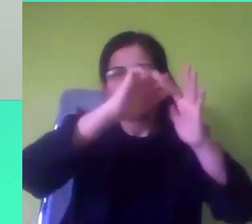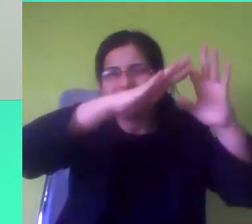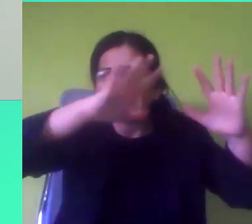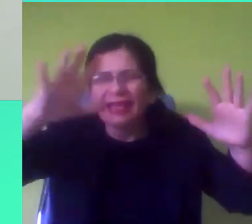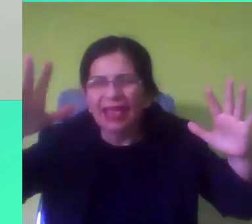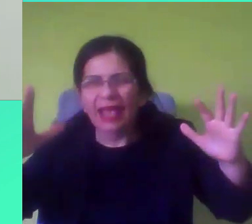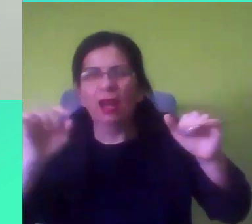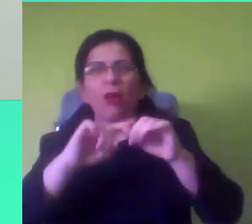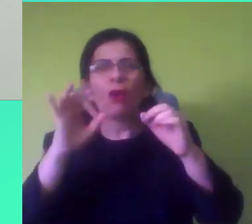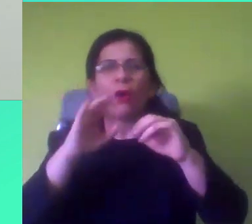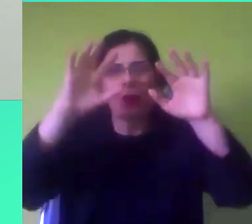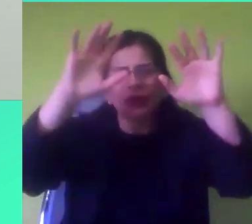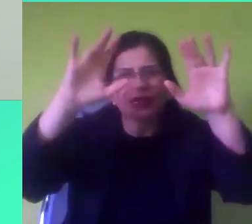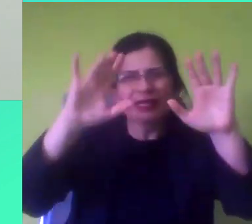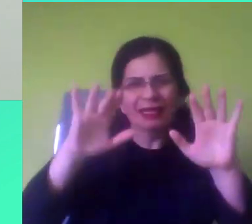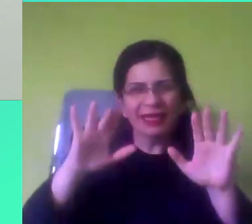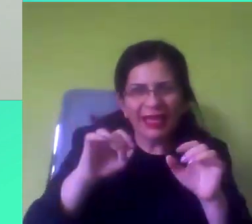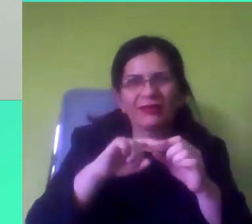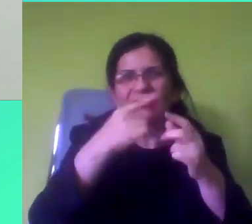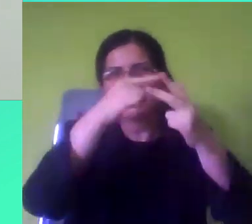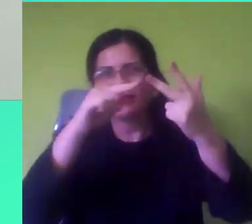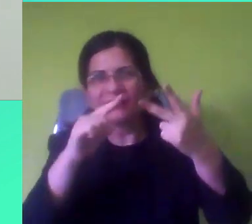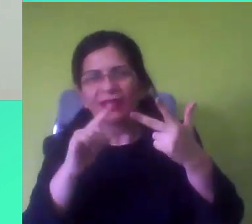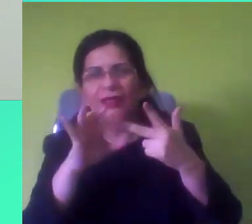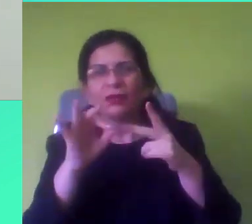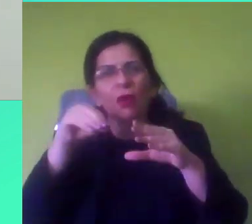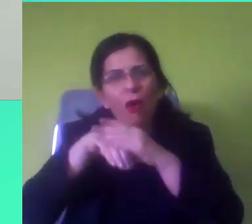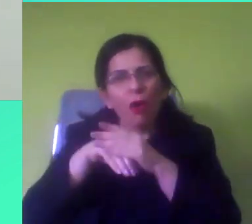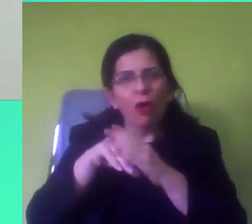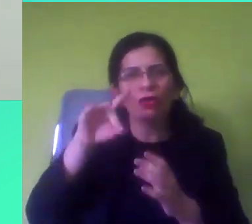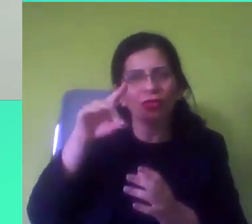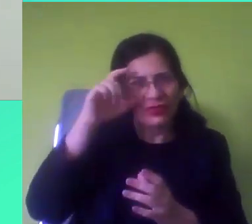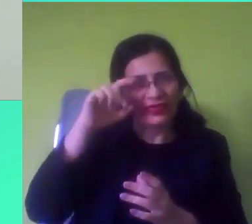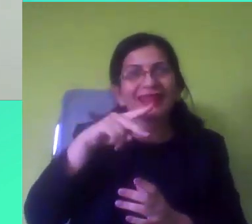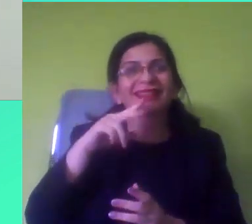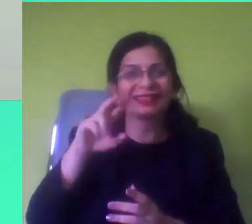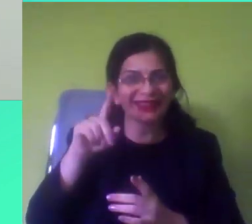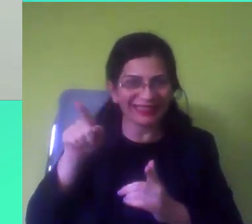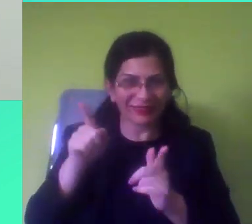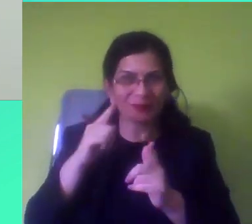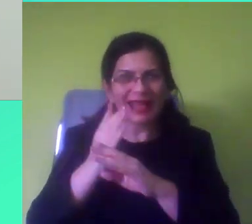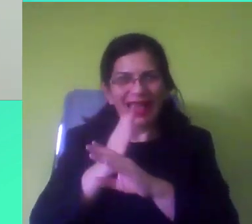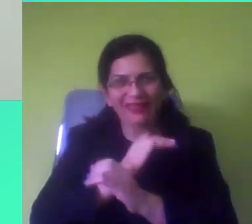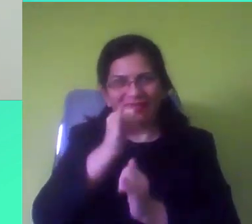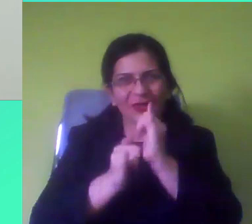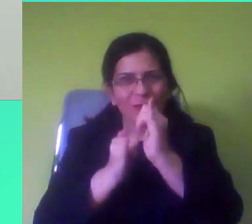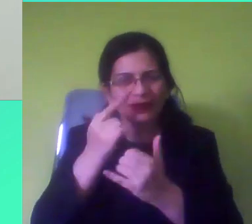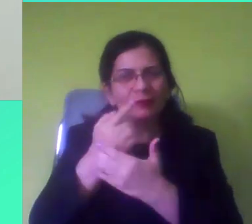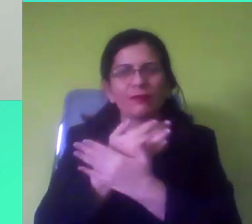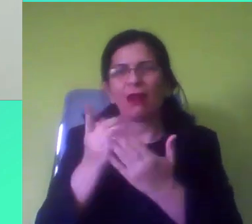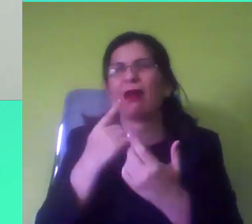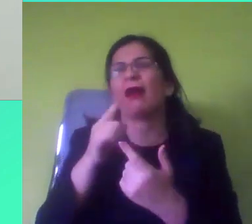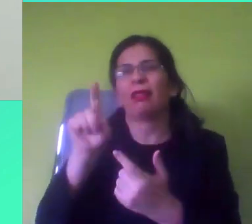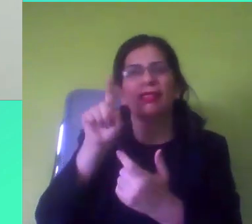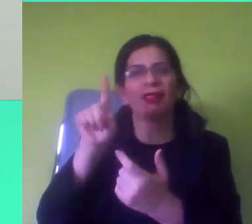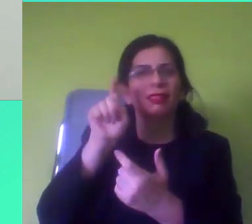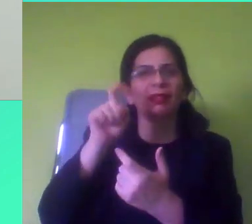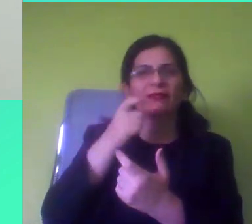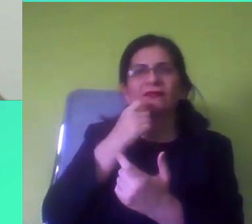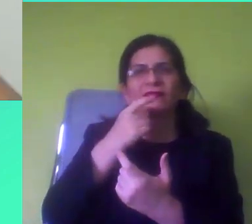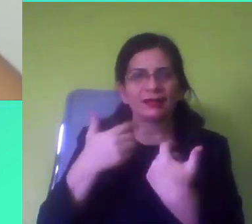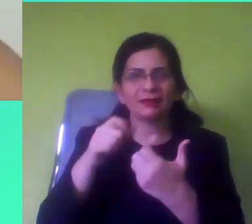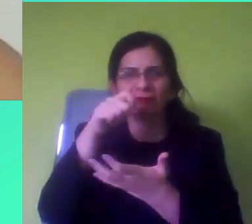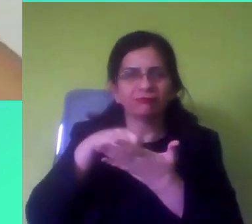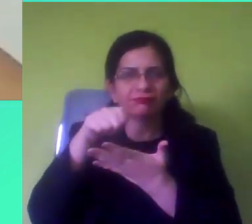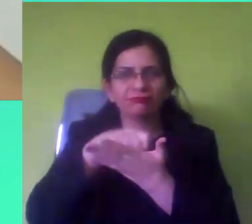y qué parte puede ser cubierta por detrito. Y esto nos facilita mucho la tarea a la hora de inventariar trabajos a escala regional, como